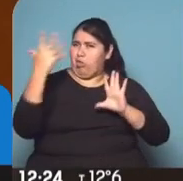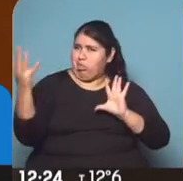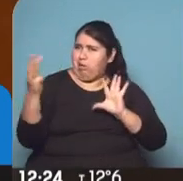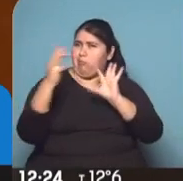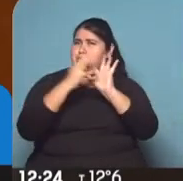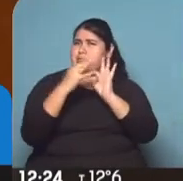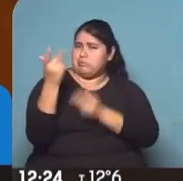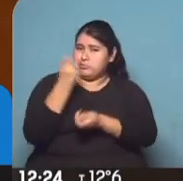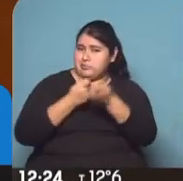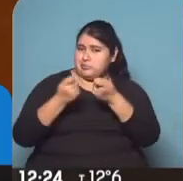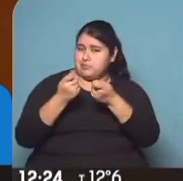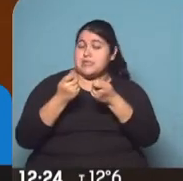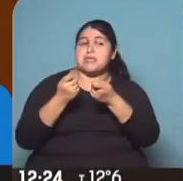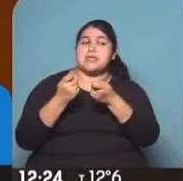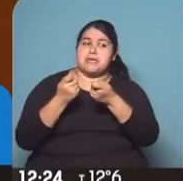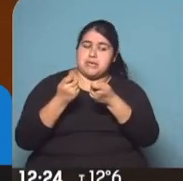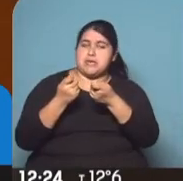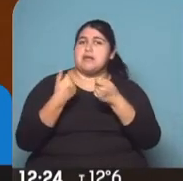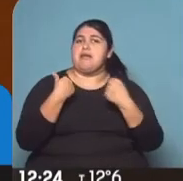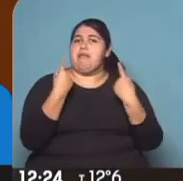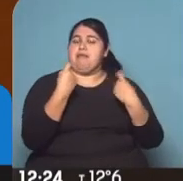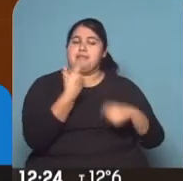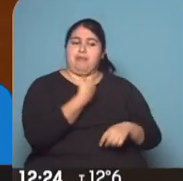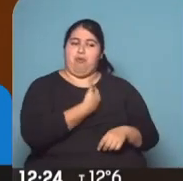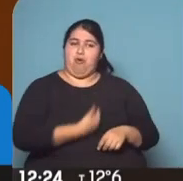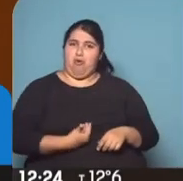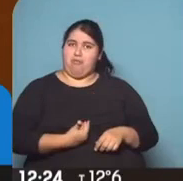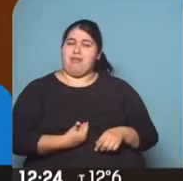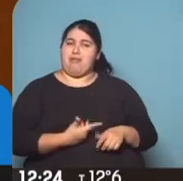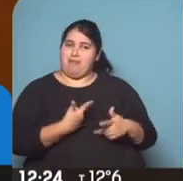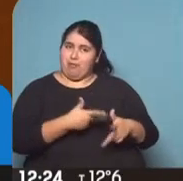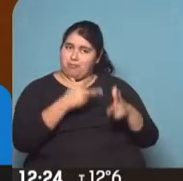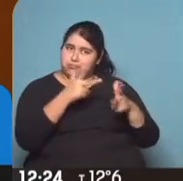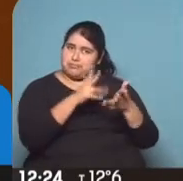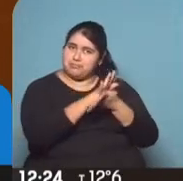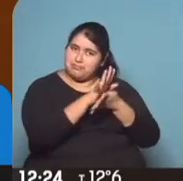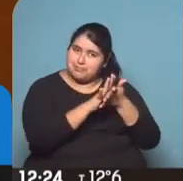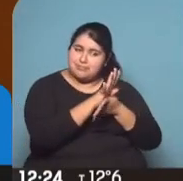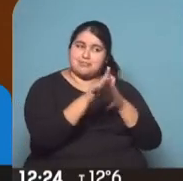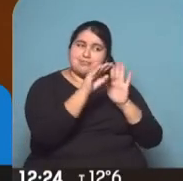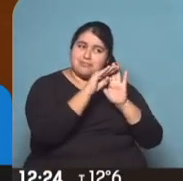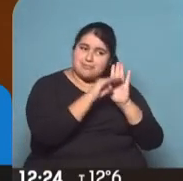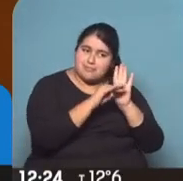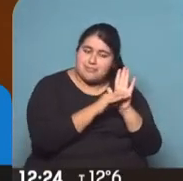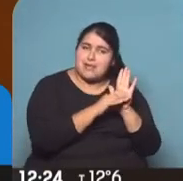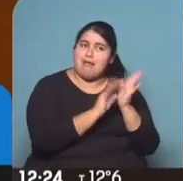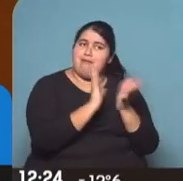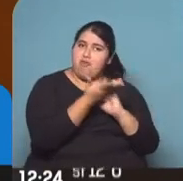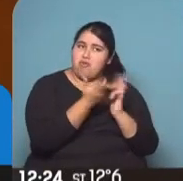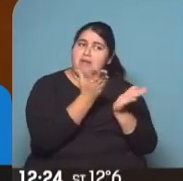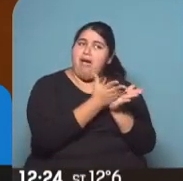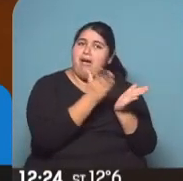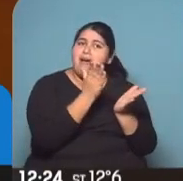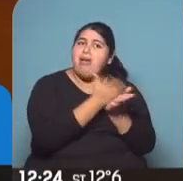gigante pero para eso el gobierno el estado tiene que dar las reglas de competitividad que nos permitan acceder a